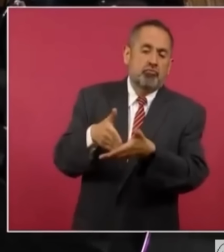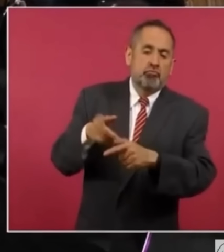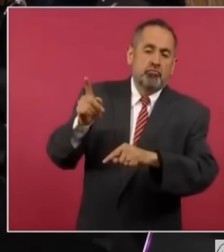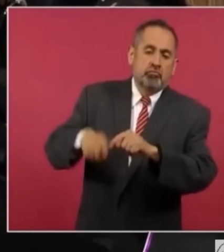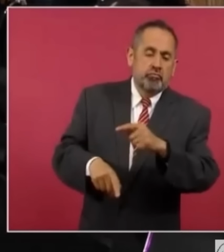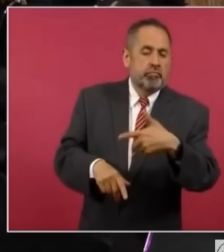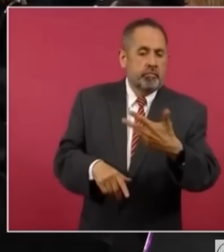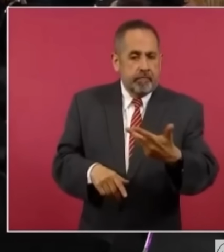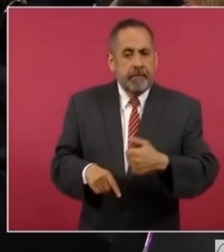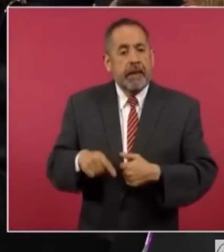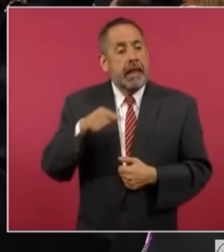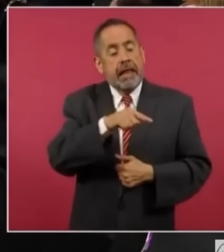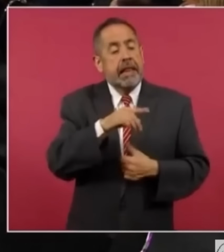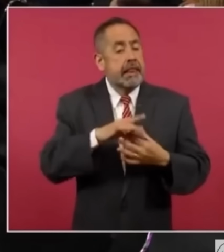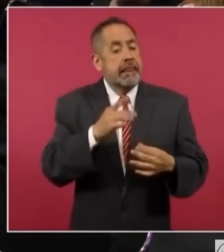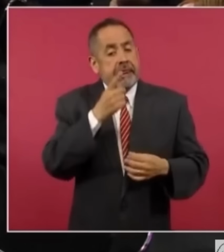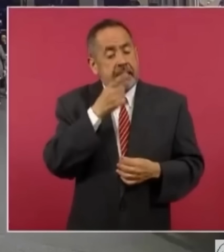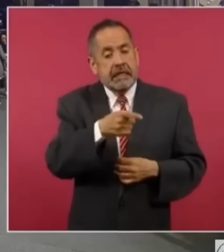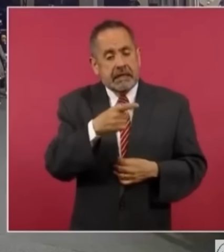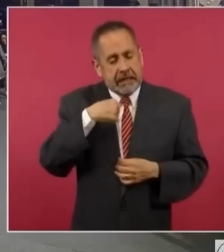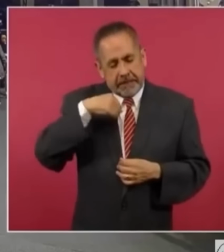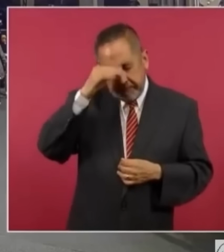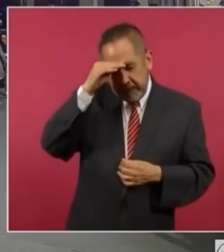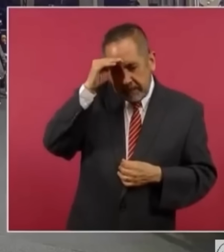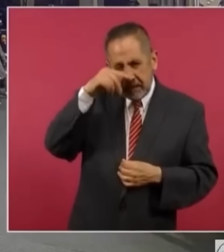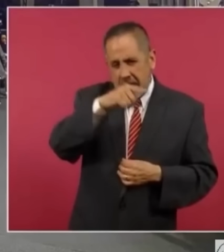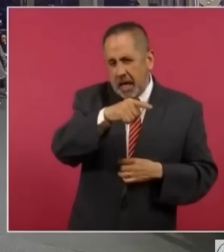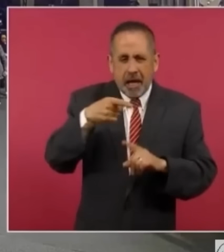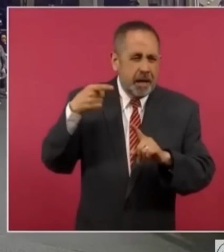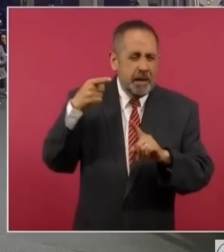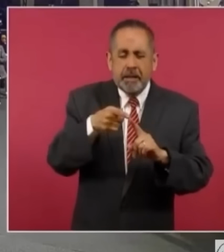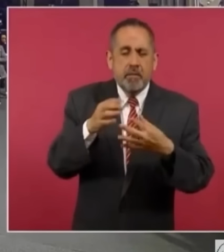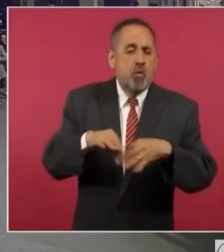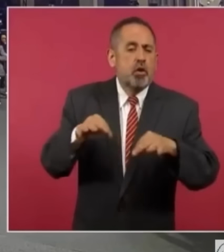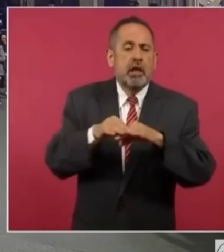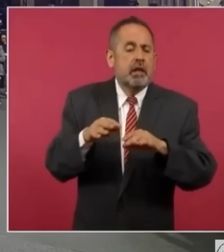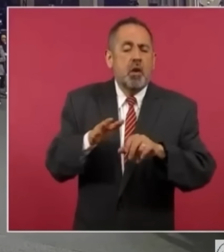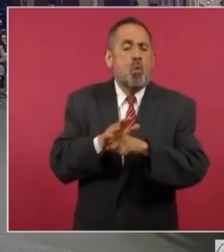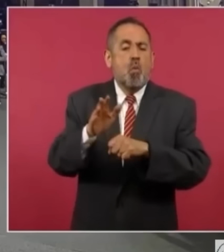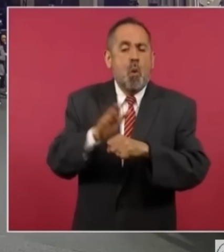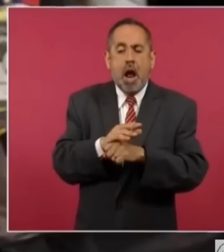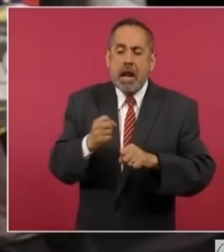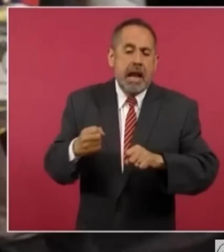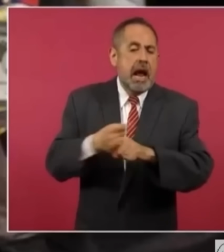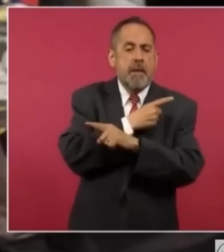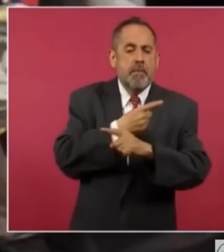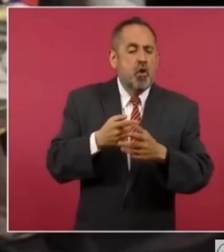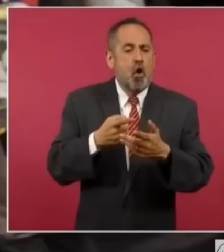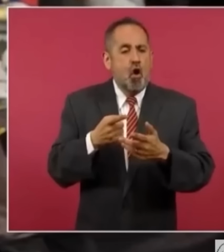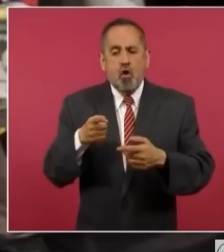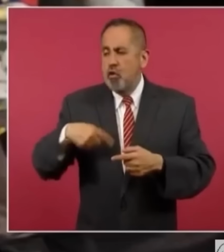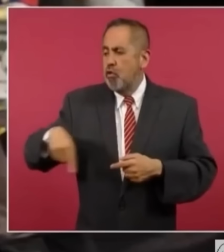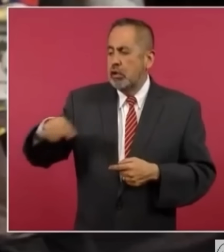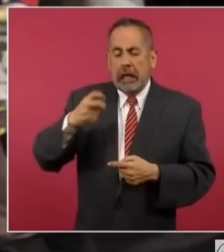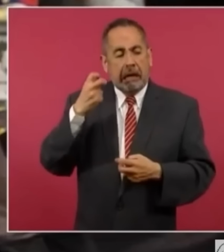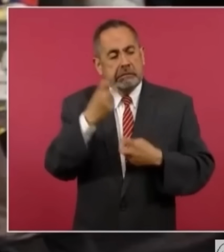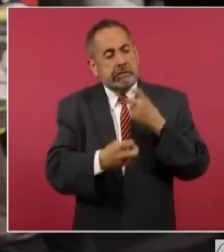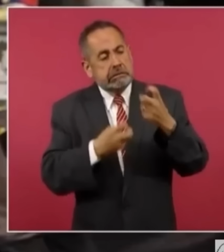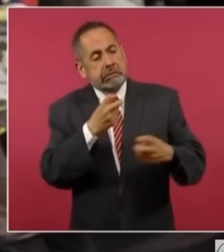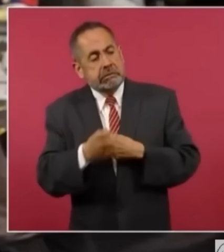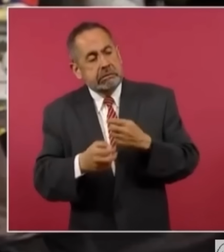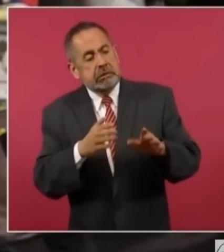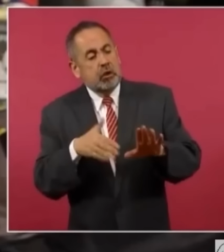los puntos que tiene que ver con lo que él considera que fue el punto de inflexión en torno a estos señalamientos o a estas críticas que se han